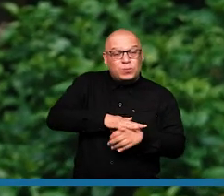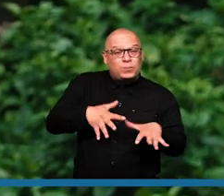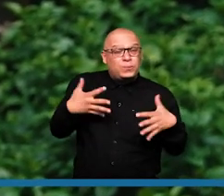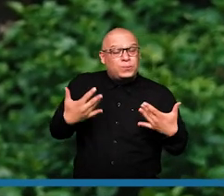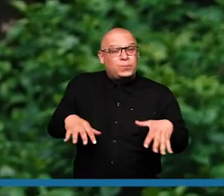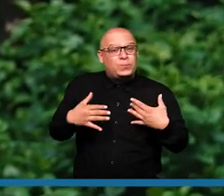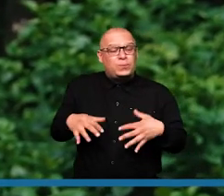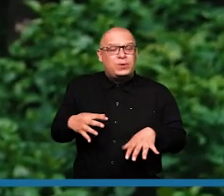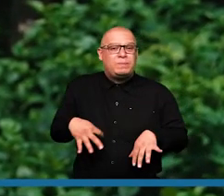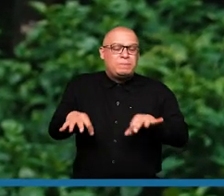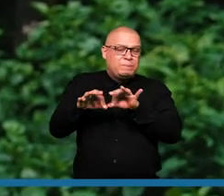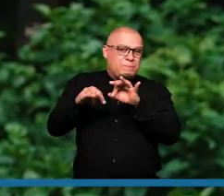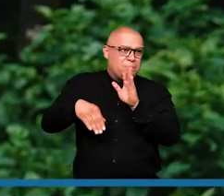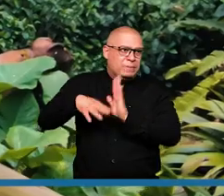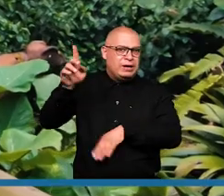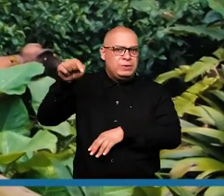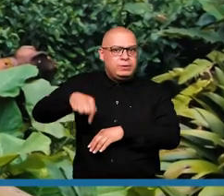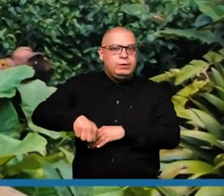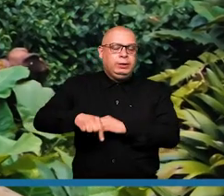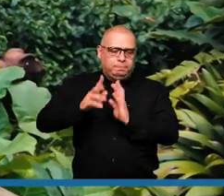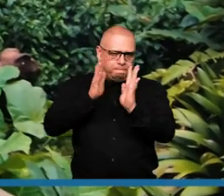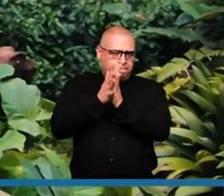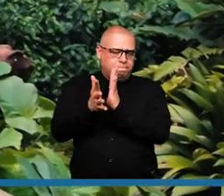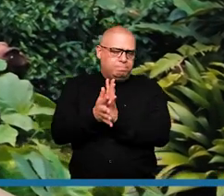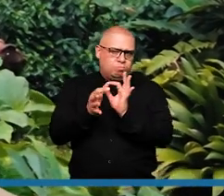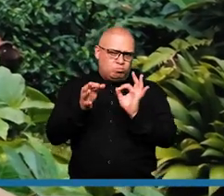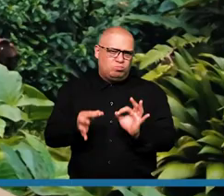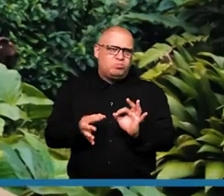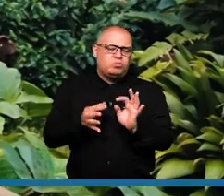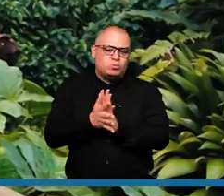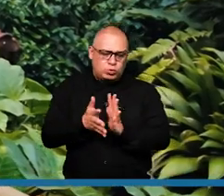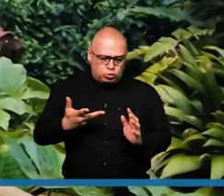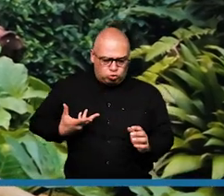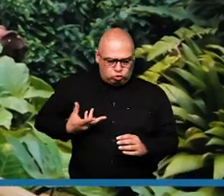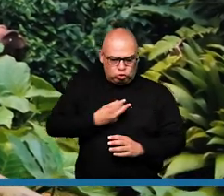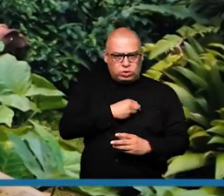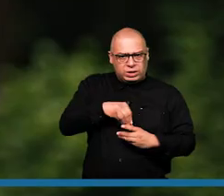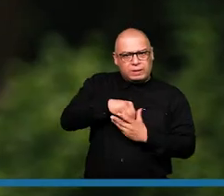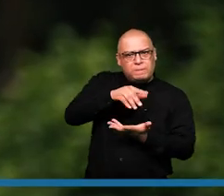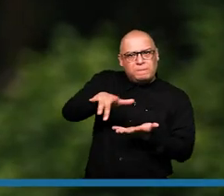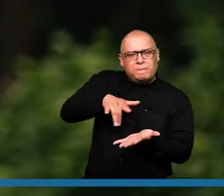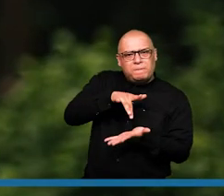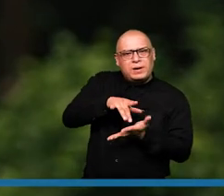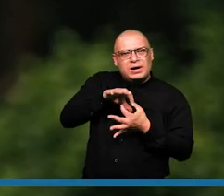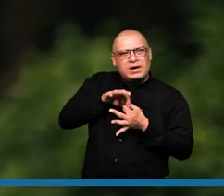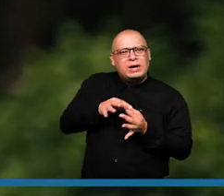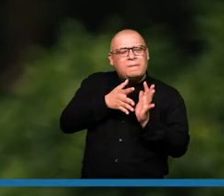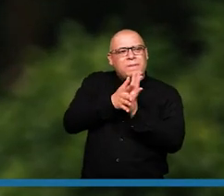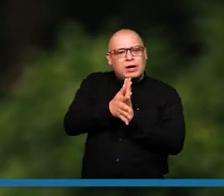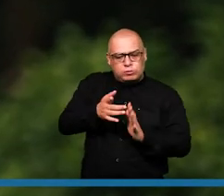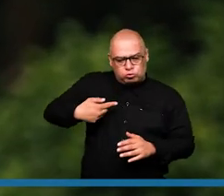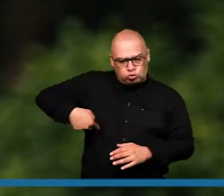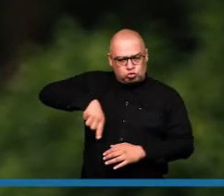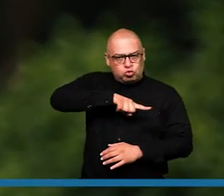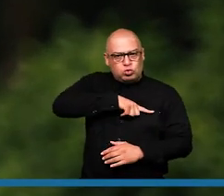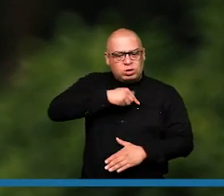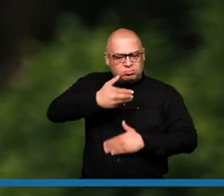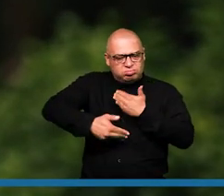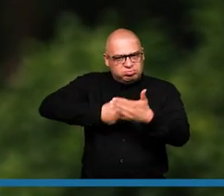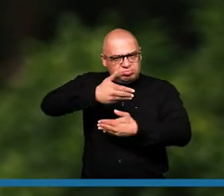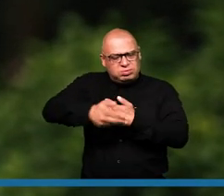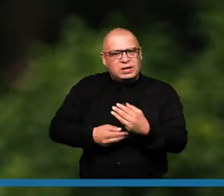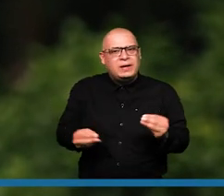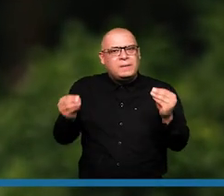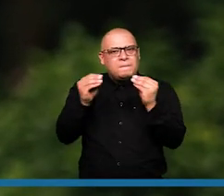magnitud impresionante, pero es lo que estamos redefiniendo, es decir, cómo nosotros como Parque de la Conservación podemos realmente ser unos actores